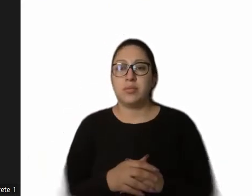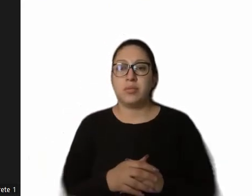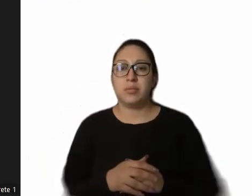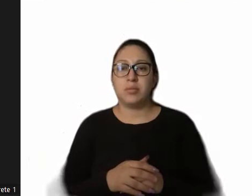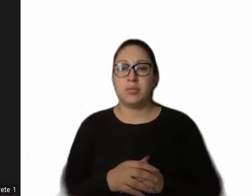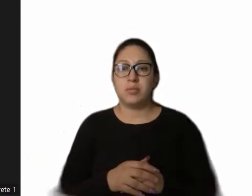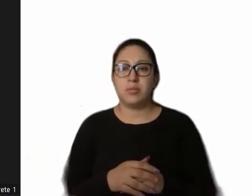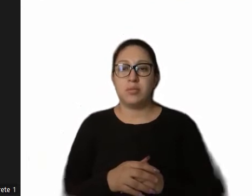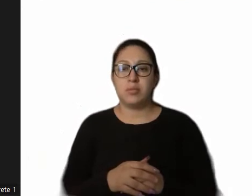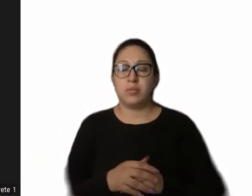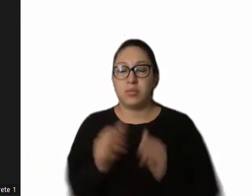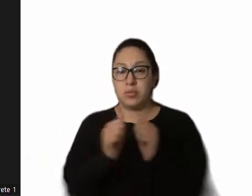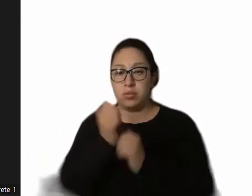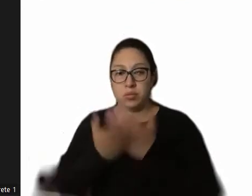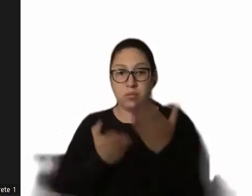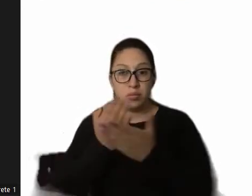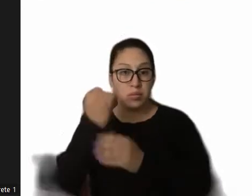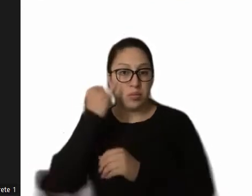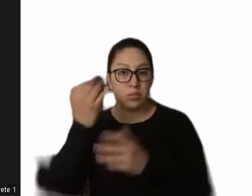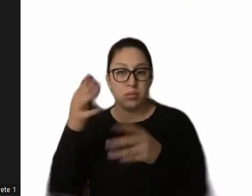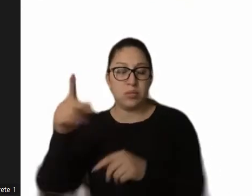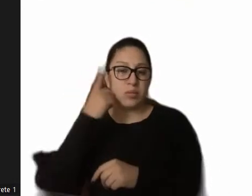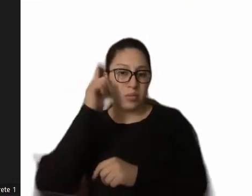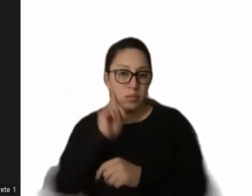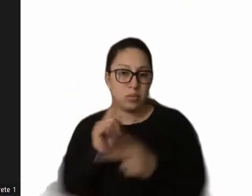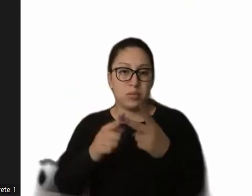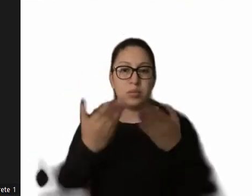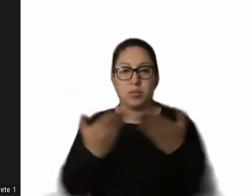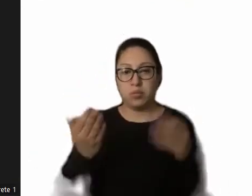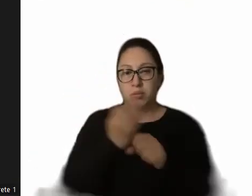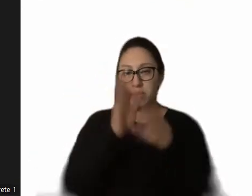y con el sentido de la opinión, me parece que sí es necesario revisar